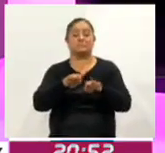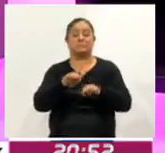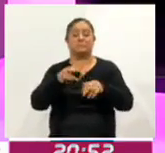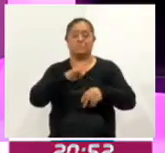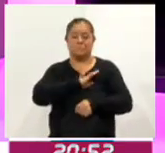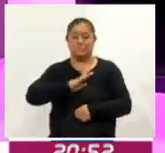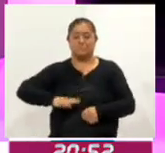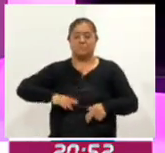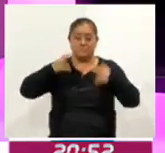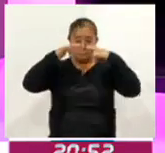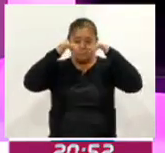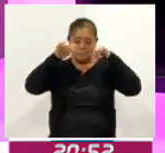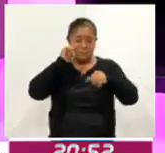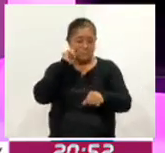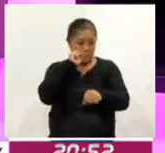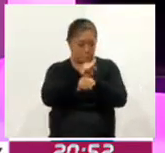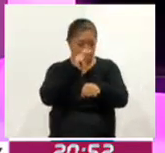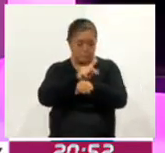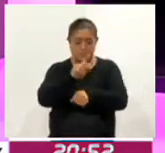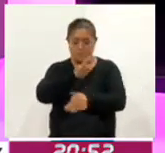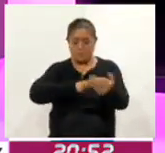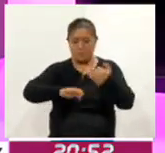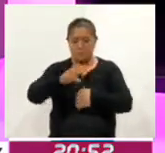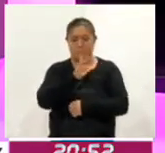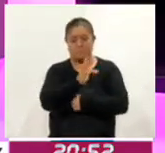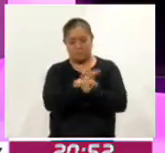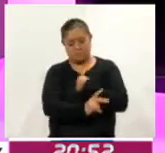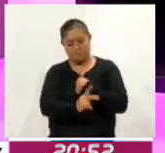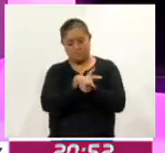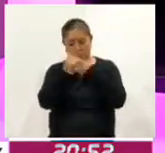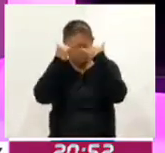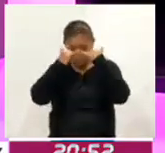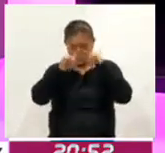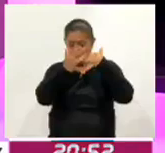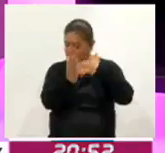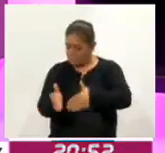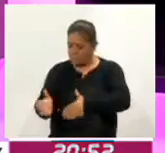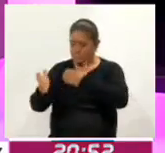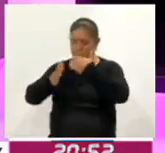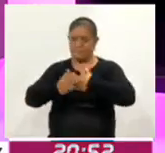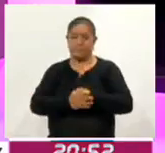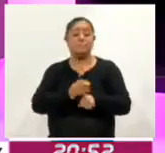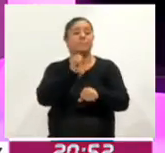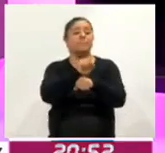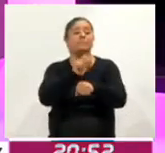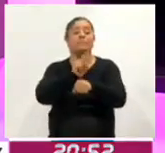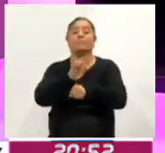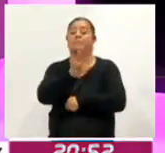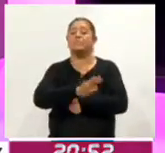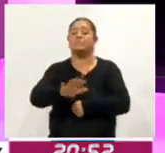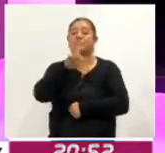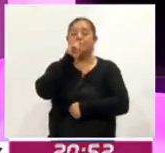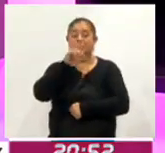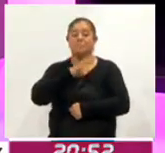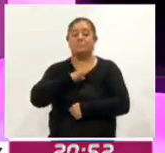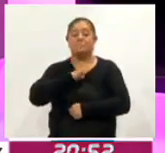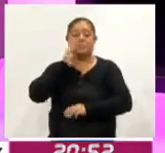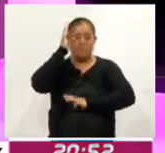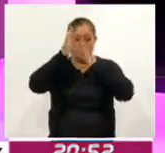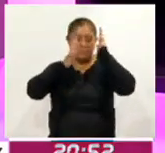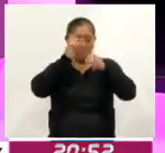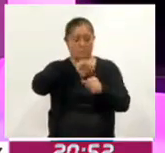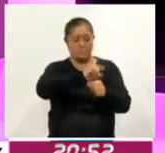la rehabilitación de la Plaza de Toros La Taurina, además del Museo Nacional del Títere y